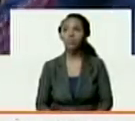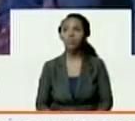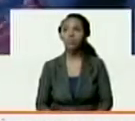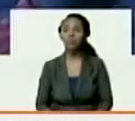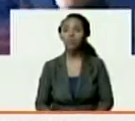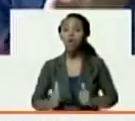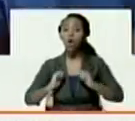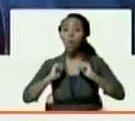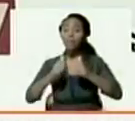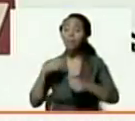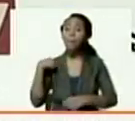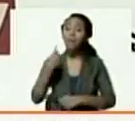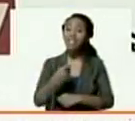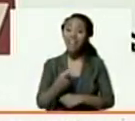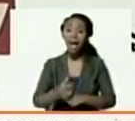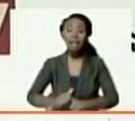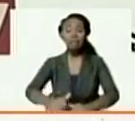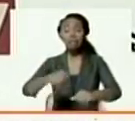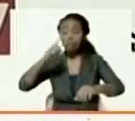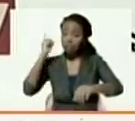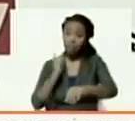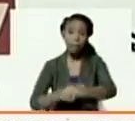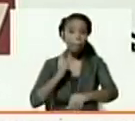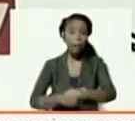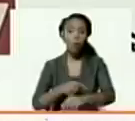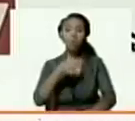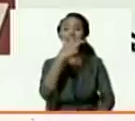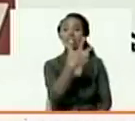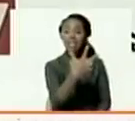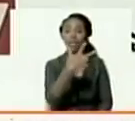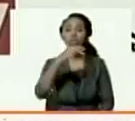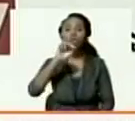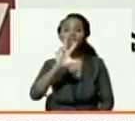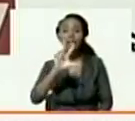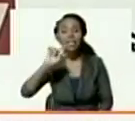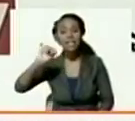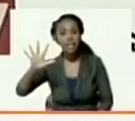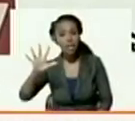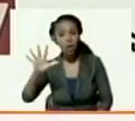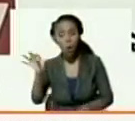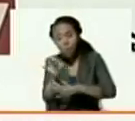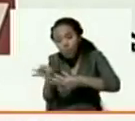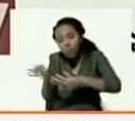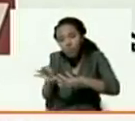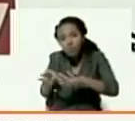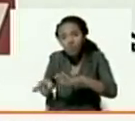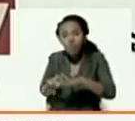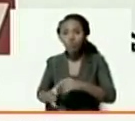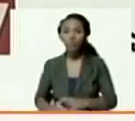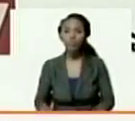Comenzamos mañana bien temprano en todo el país, 335 municipios,